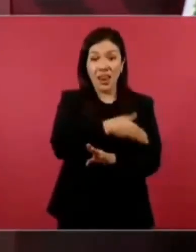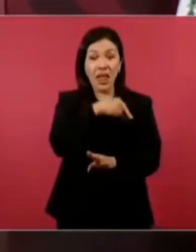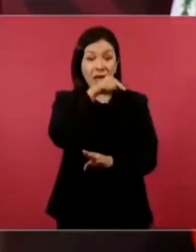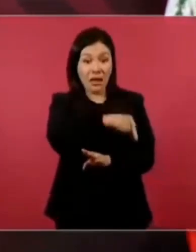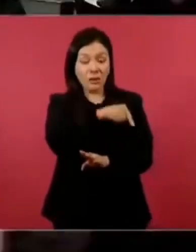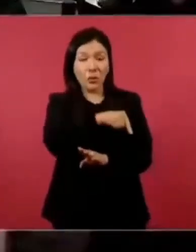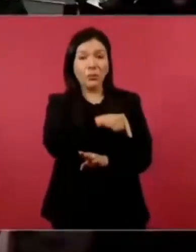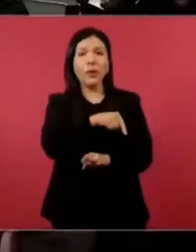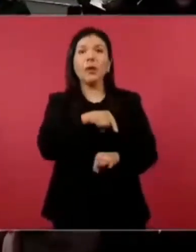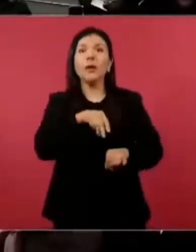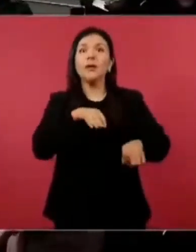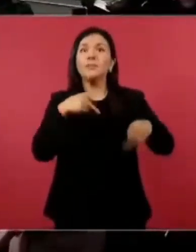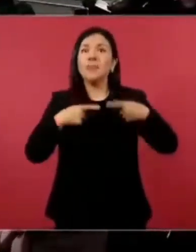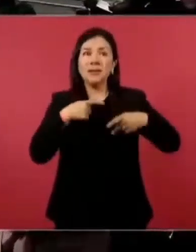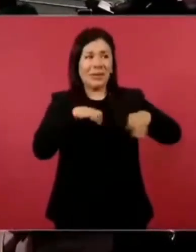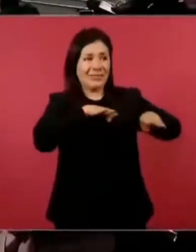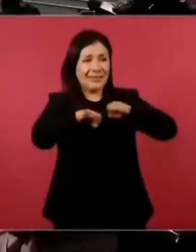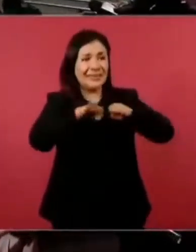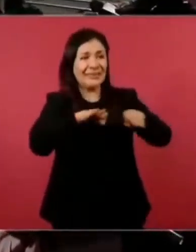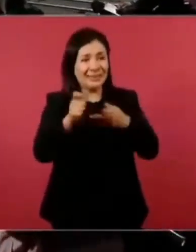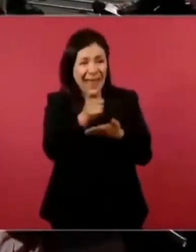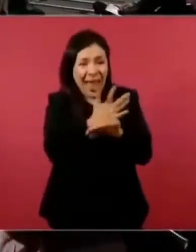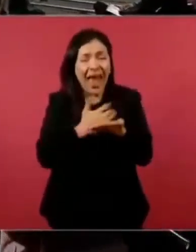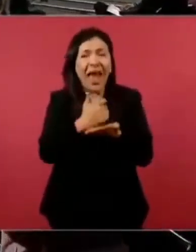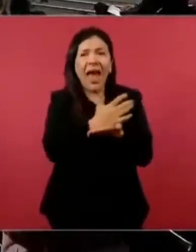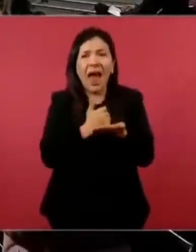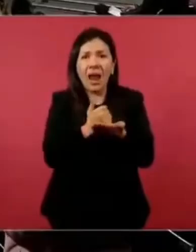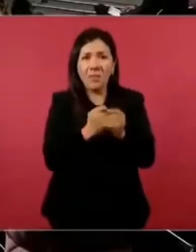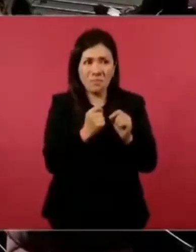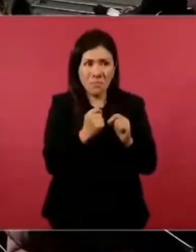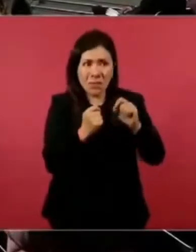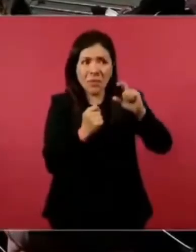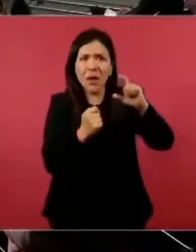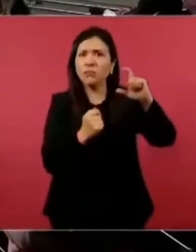los salarios, en vez de aumentar en términos reales,